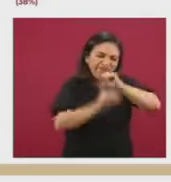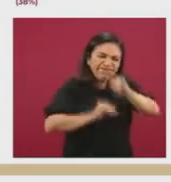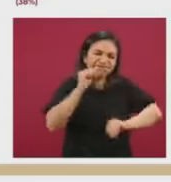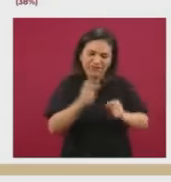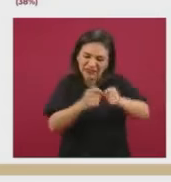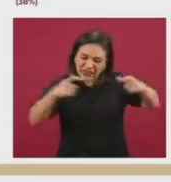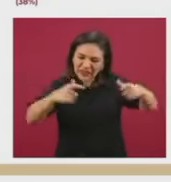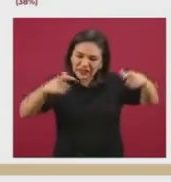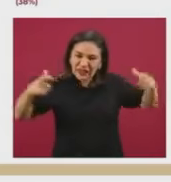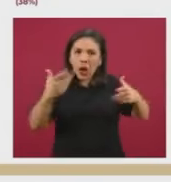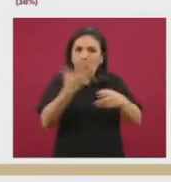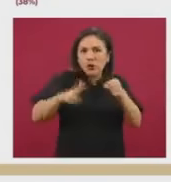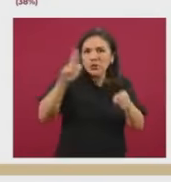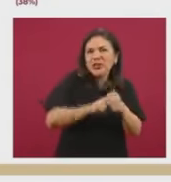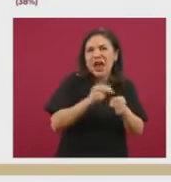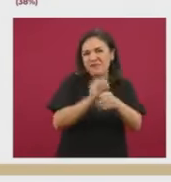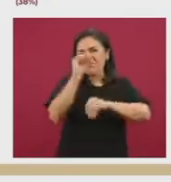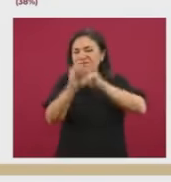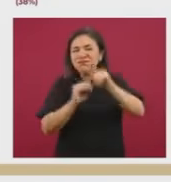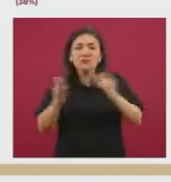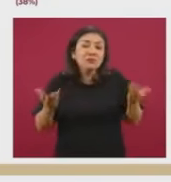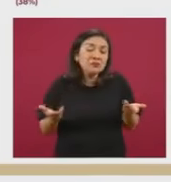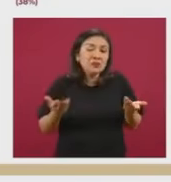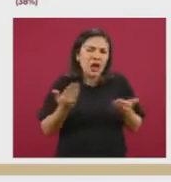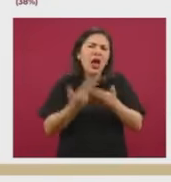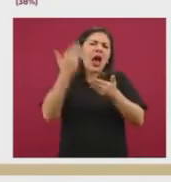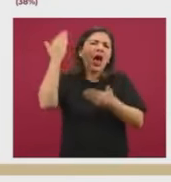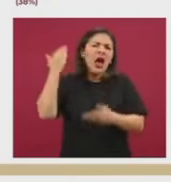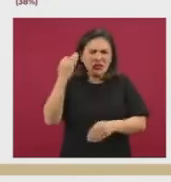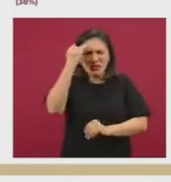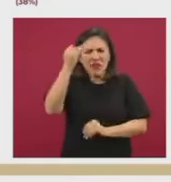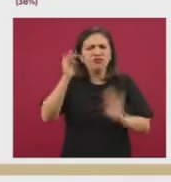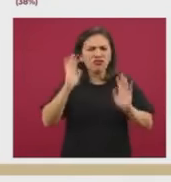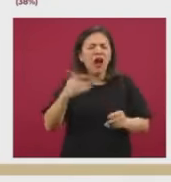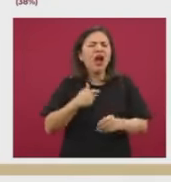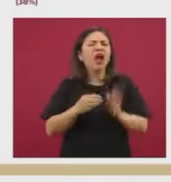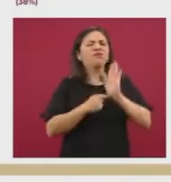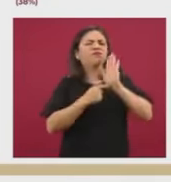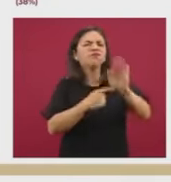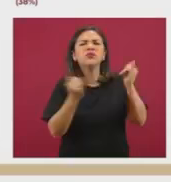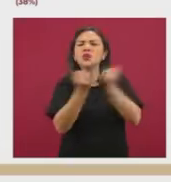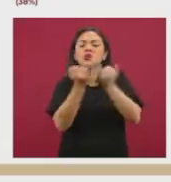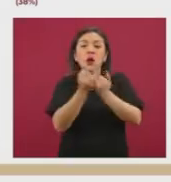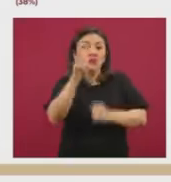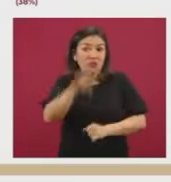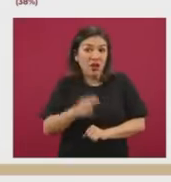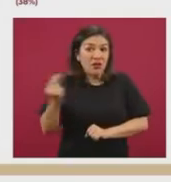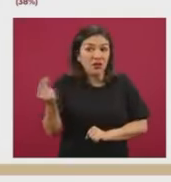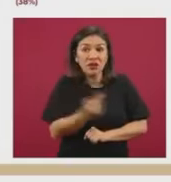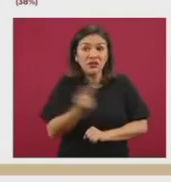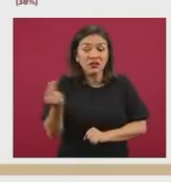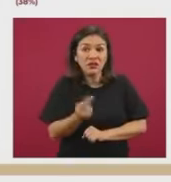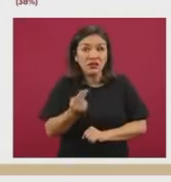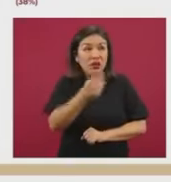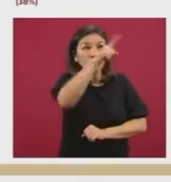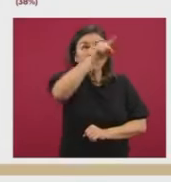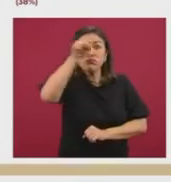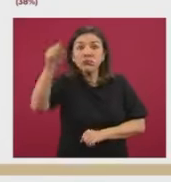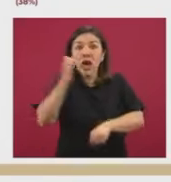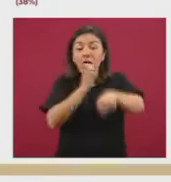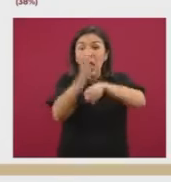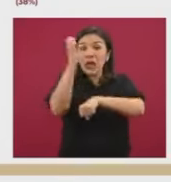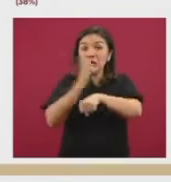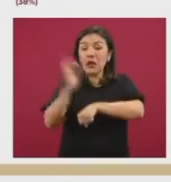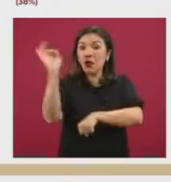modificar su capacidad hospitalaria. Ya desde hace tiempo también presentamos la necesidad de que las entidades, conforme